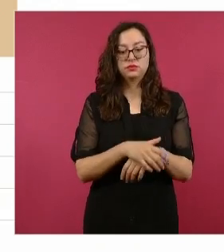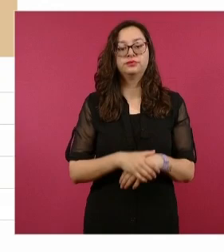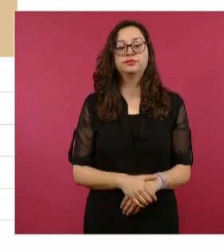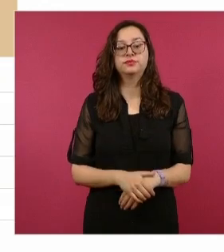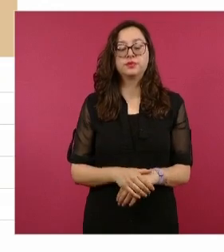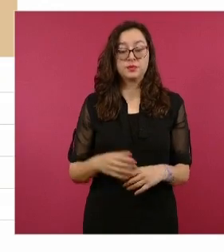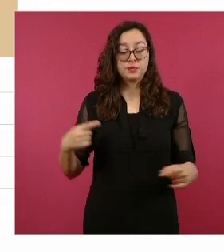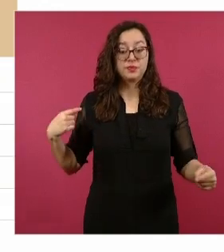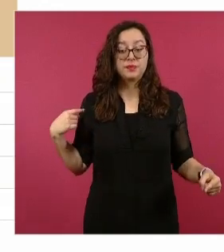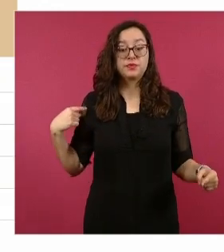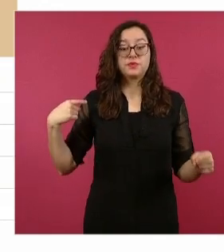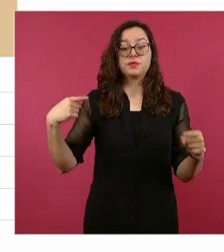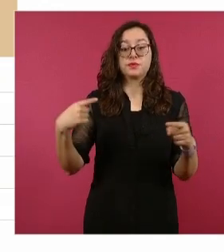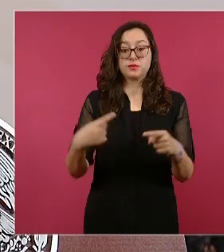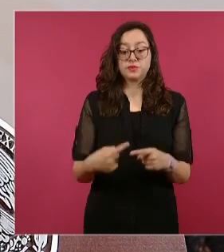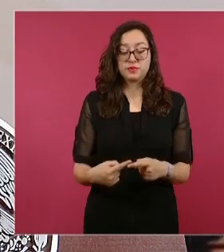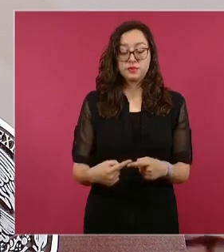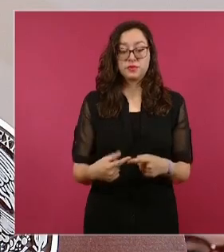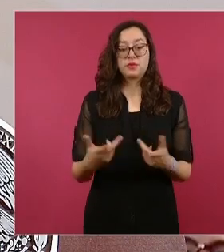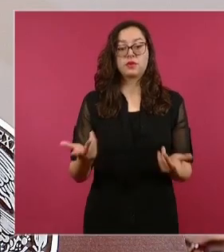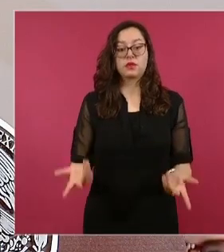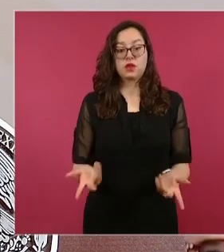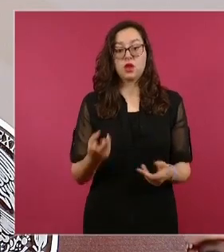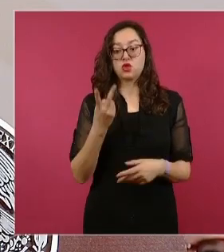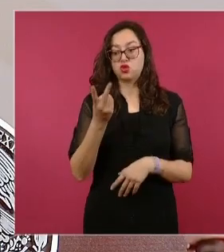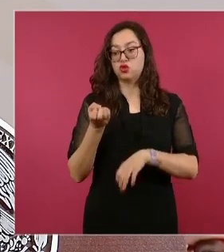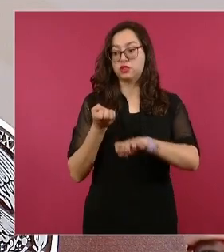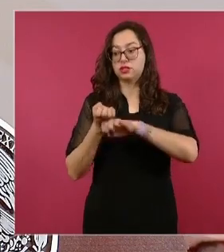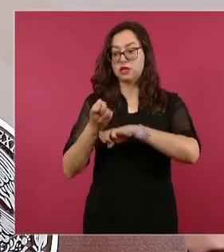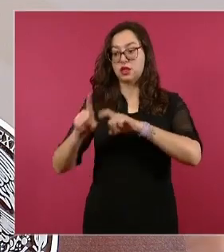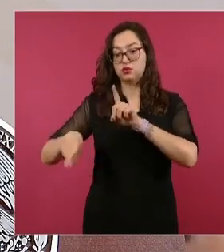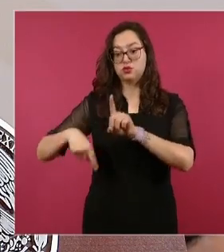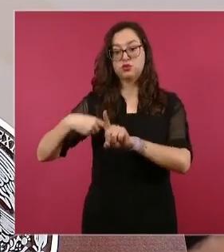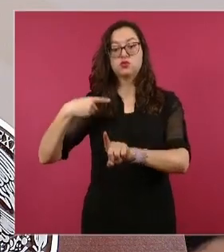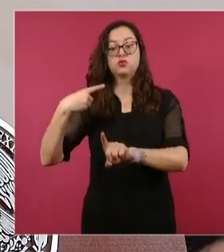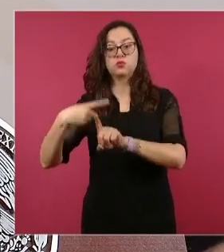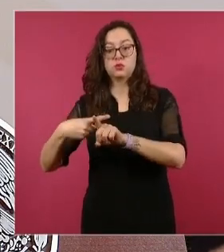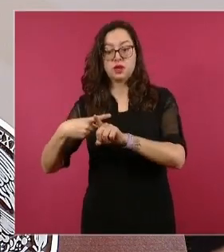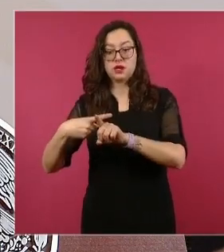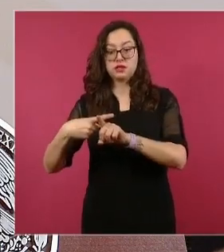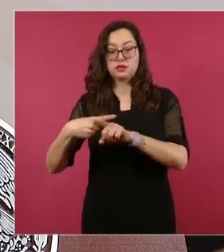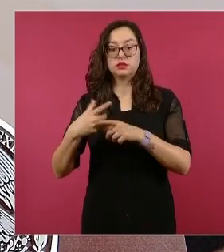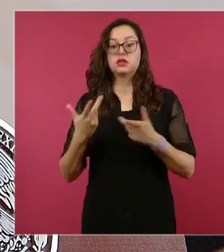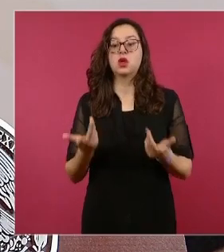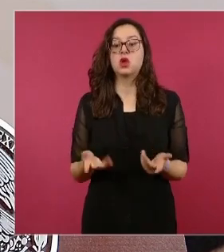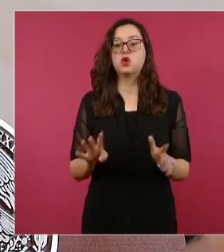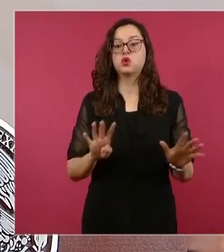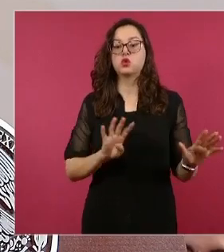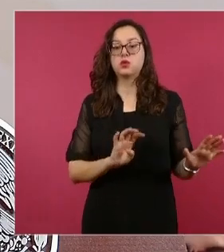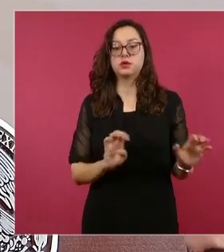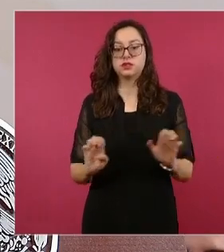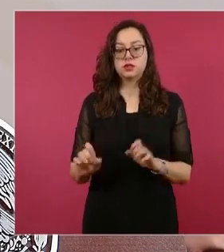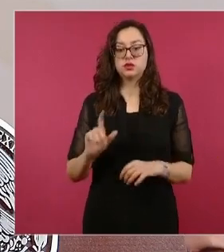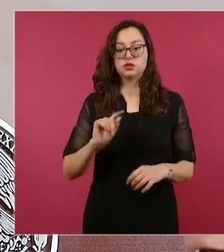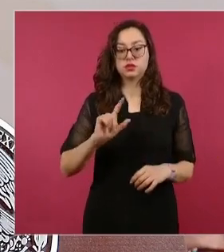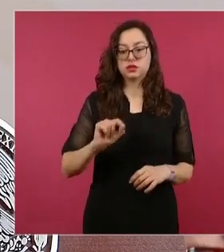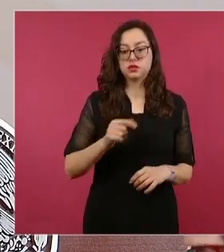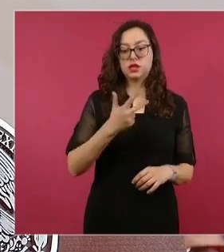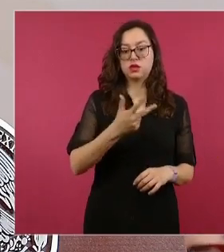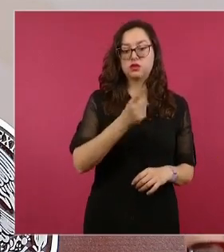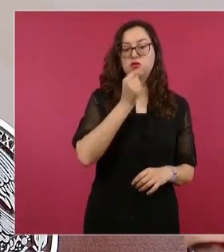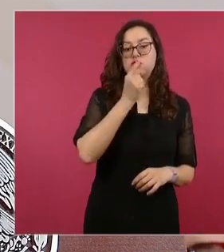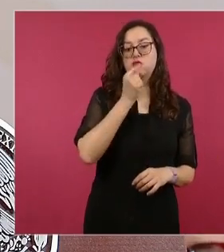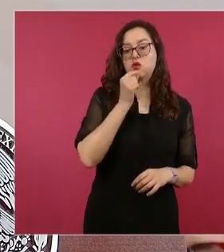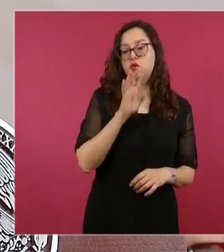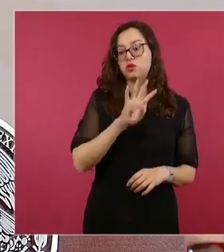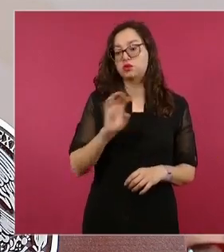han activado fuerzas de tarea en carreteras en 12 estados, con un efectivo de 972 elementos y